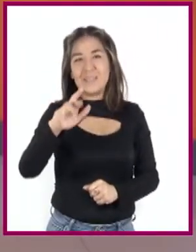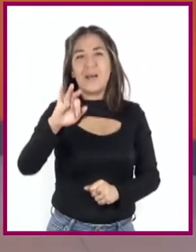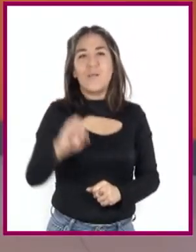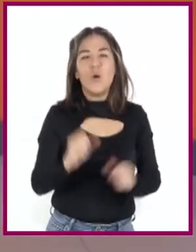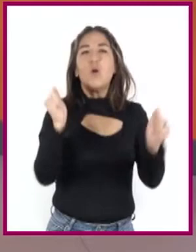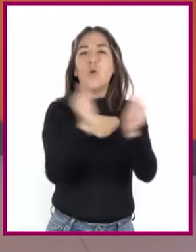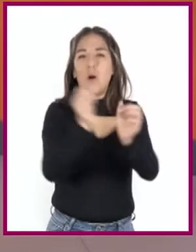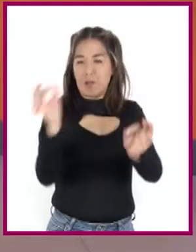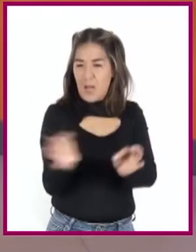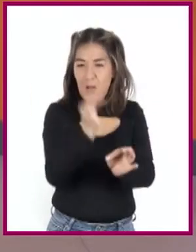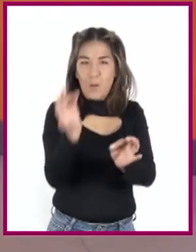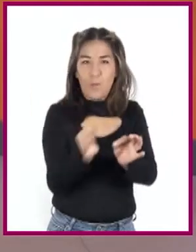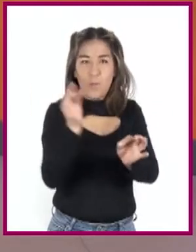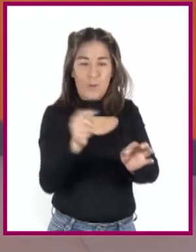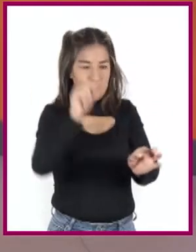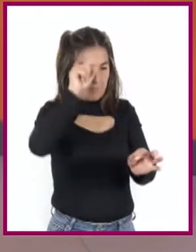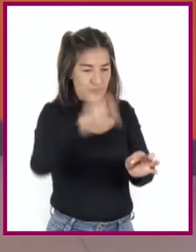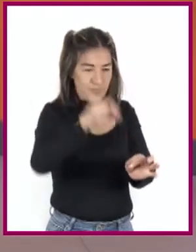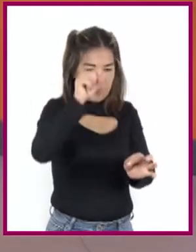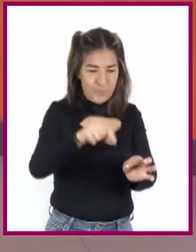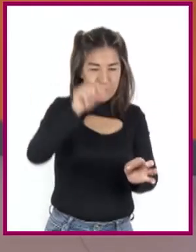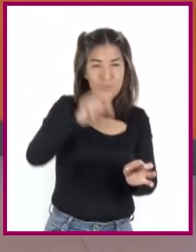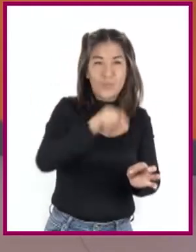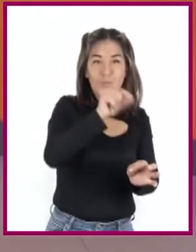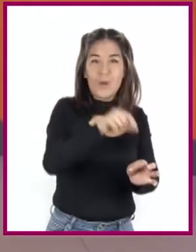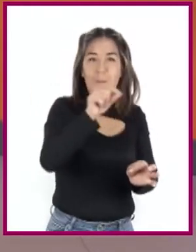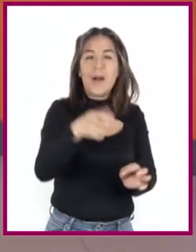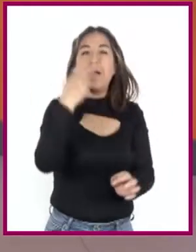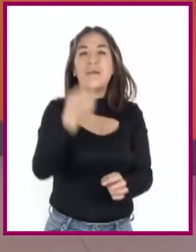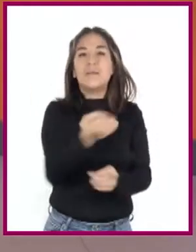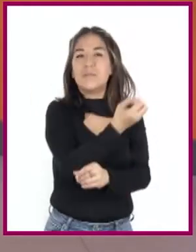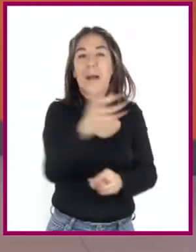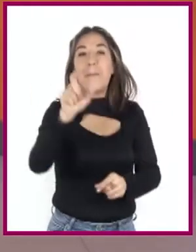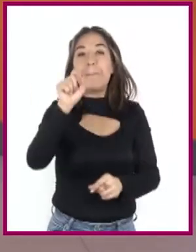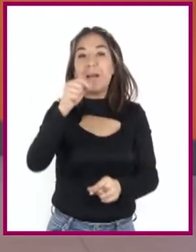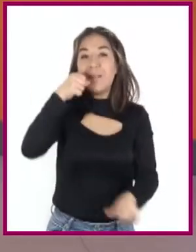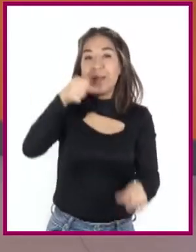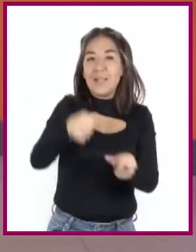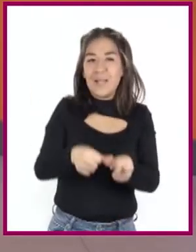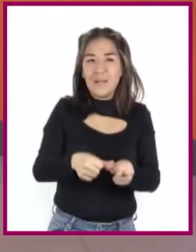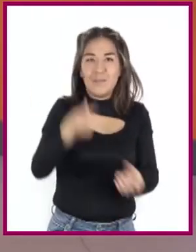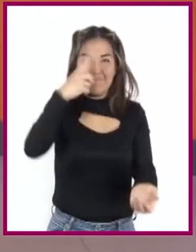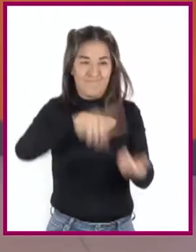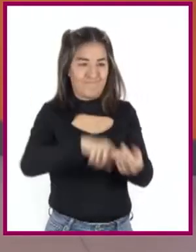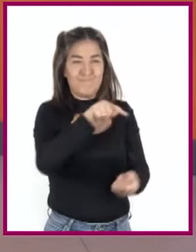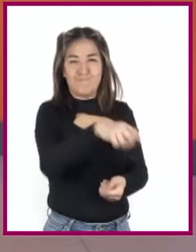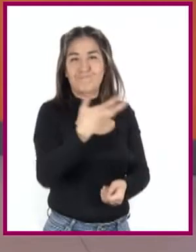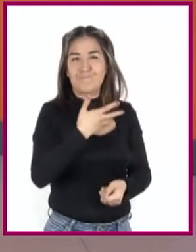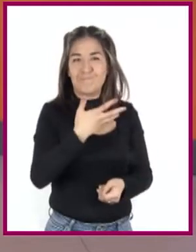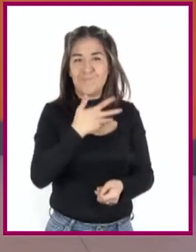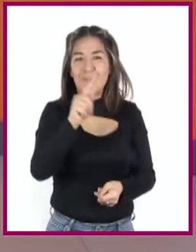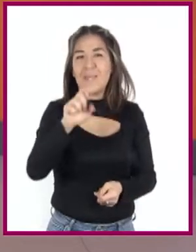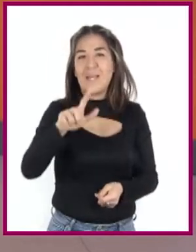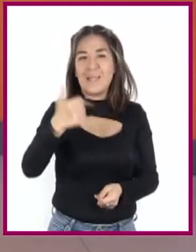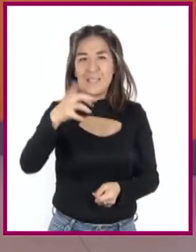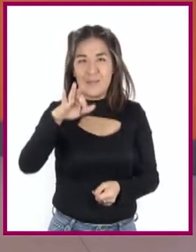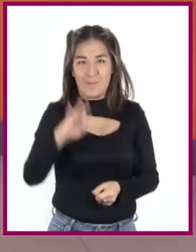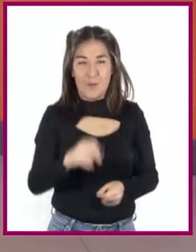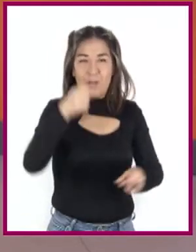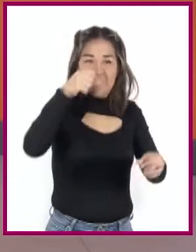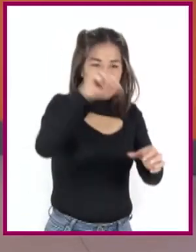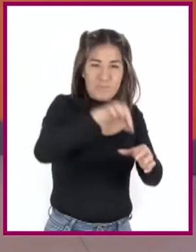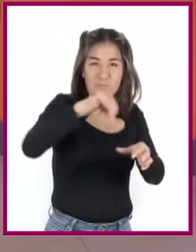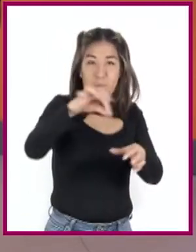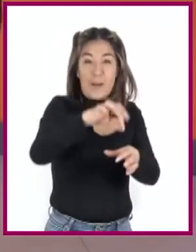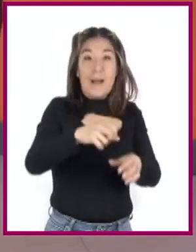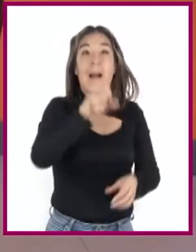agujas imantadas con las cuales señalar una de las 20 letras que tenía el aparato. En julio de ese mismo